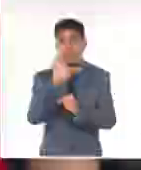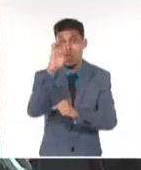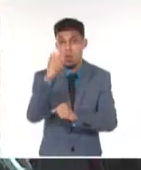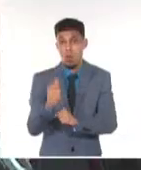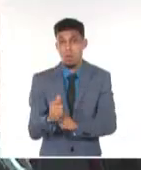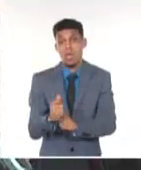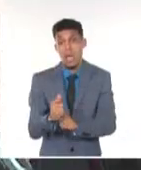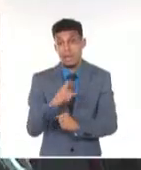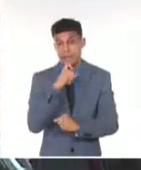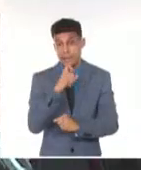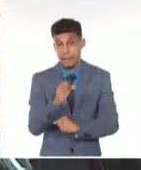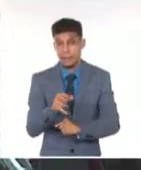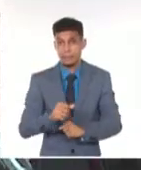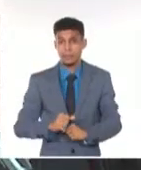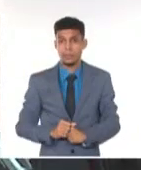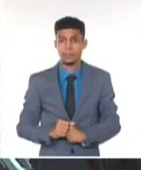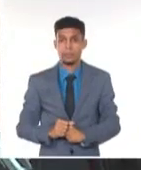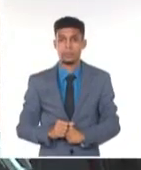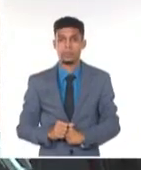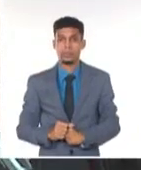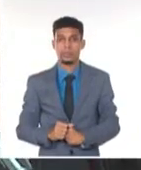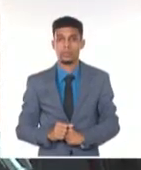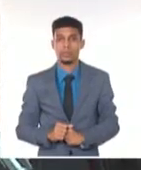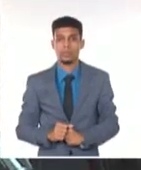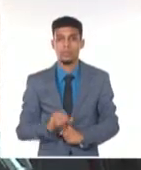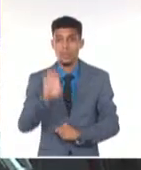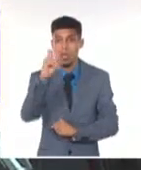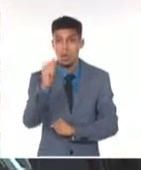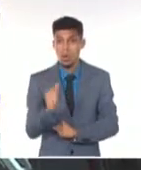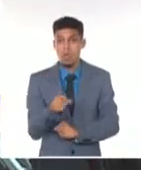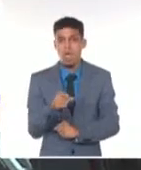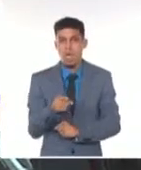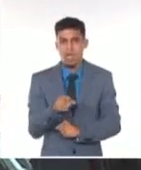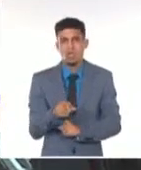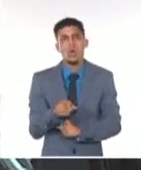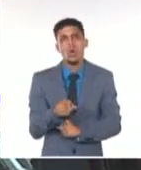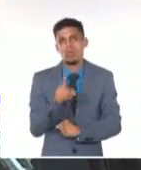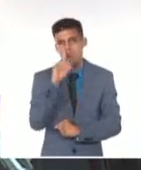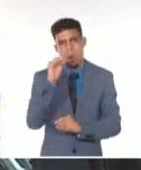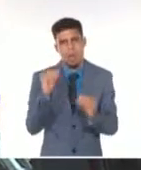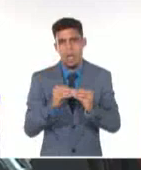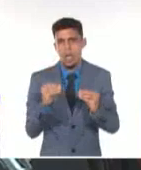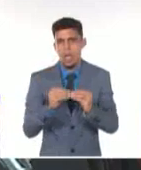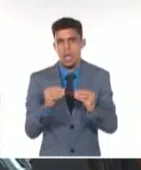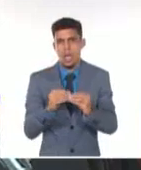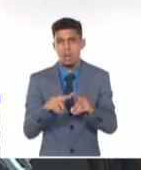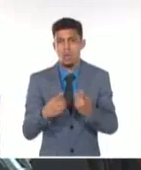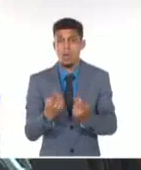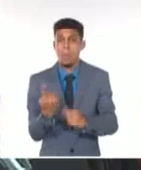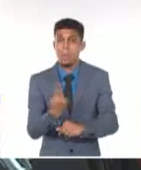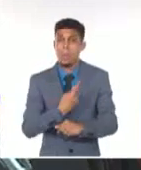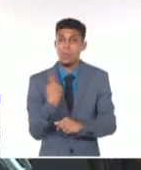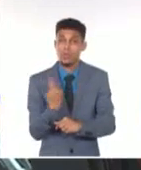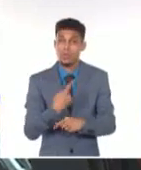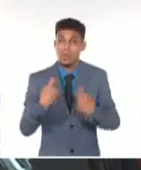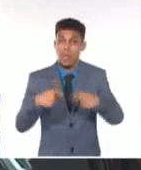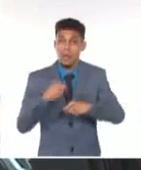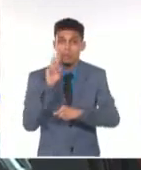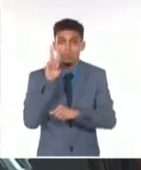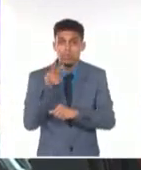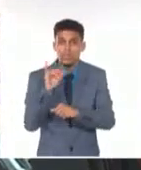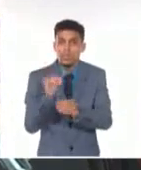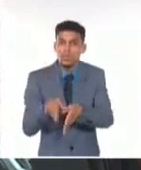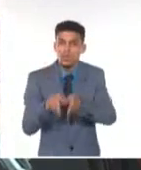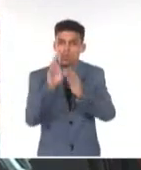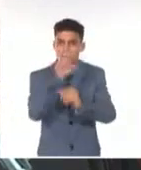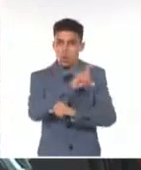social. Cuando hablamos de distorsiones de la economía, estas son distorsiones. En el levantamiento de cada institución, eso tenemos que tenerlo claro. ¿Por